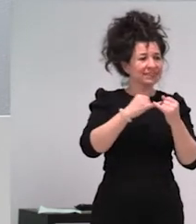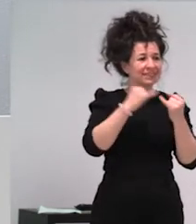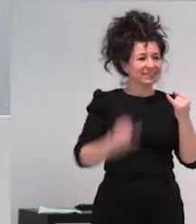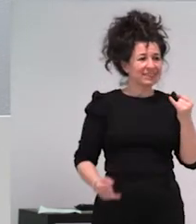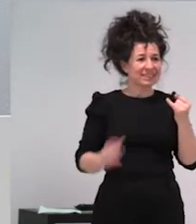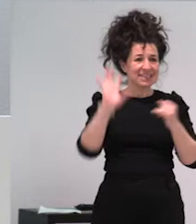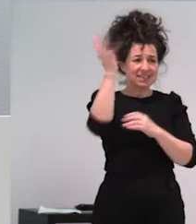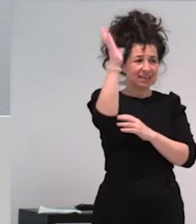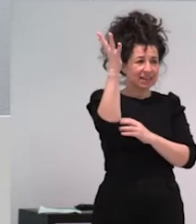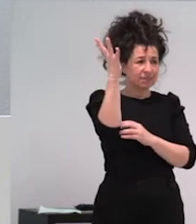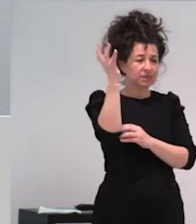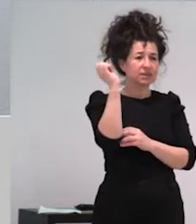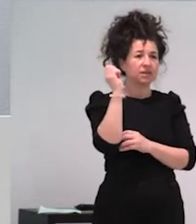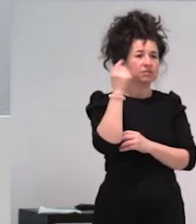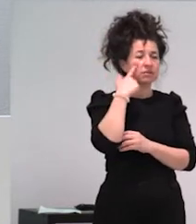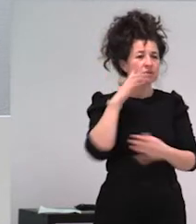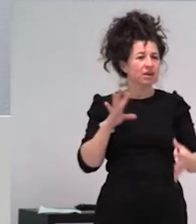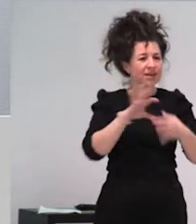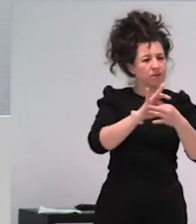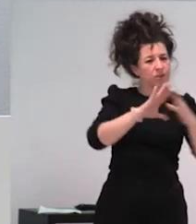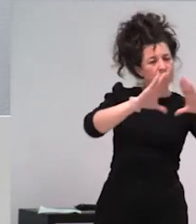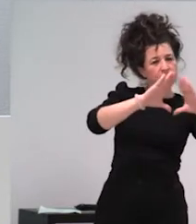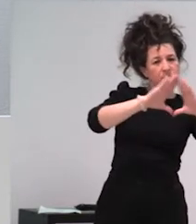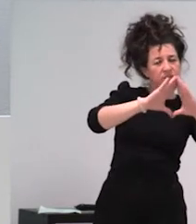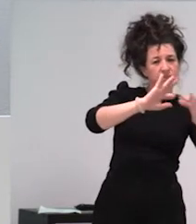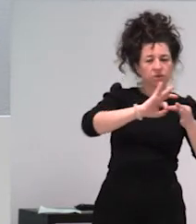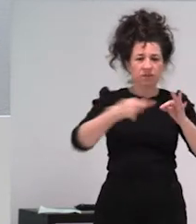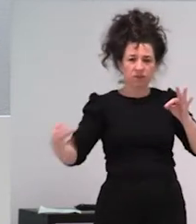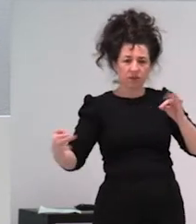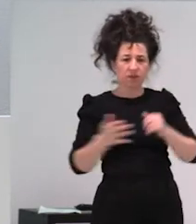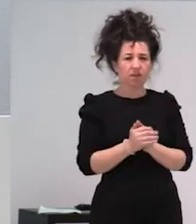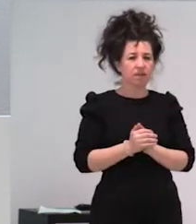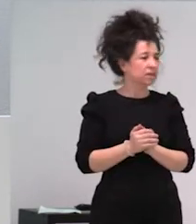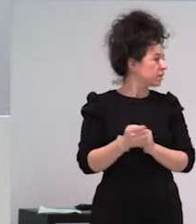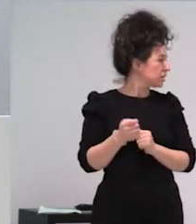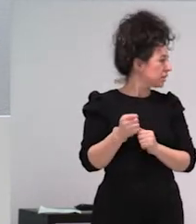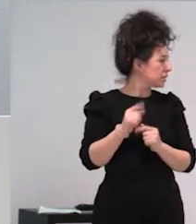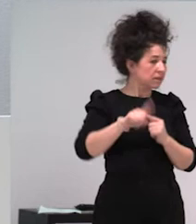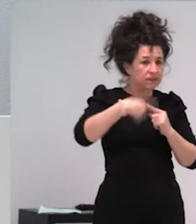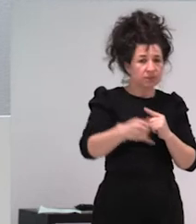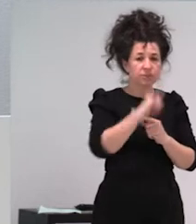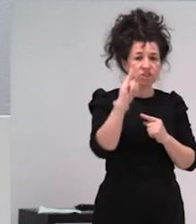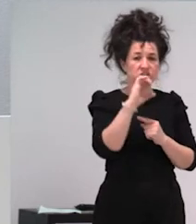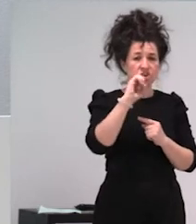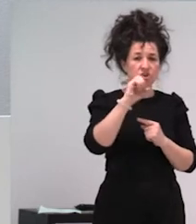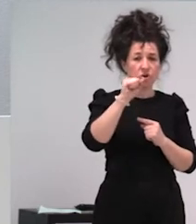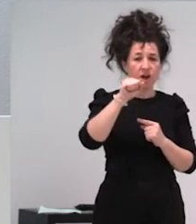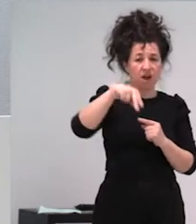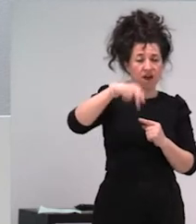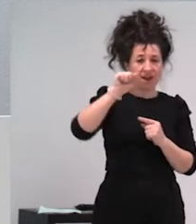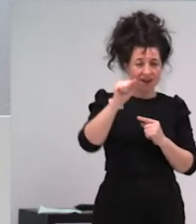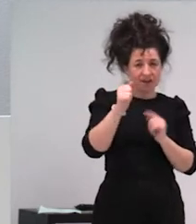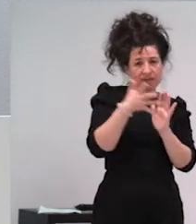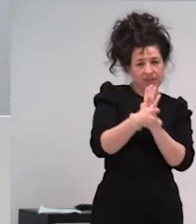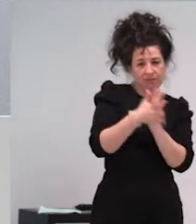un poco con el feminismo y con la interseccionalidad. Entonces, bueno, esto va a hablar un poco después Joana. Antes de eso yo voy a hablar un poco de